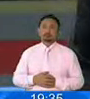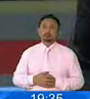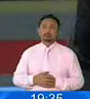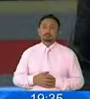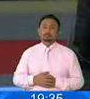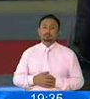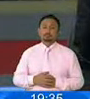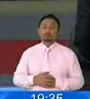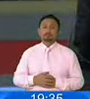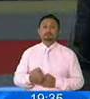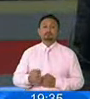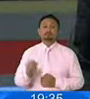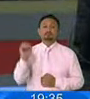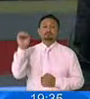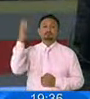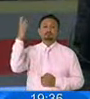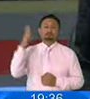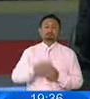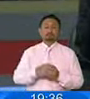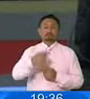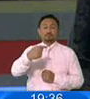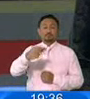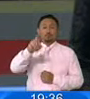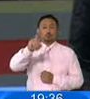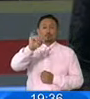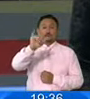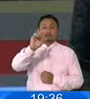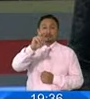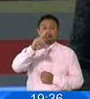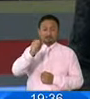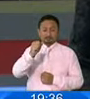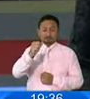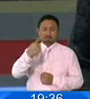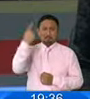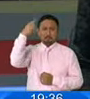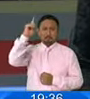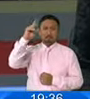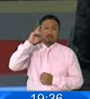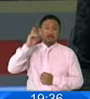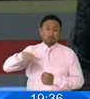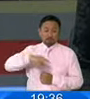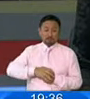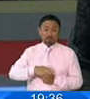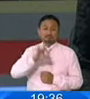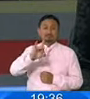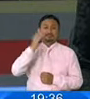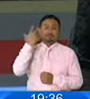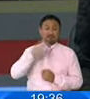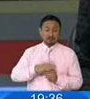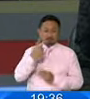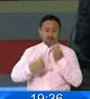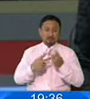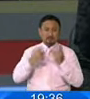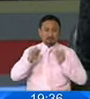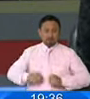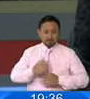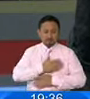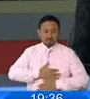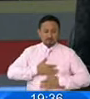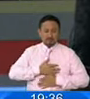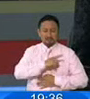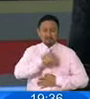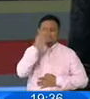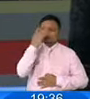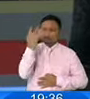El florecimiento de los guayacanes ya reúne a miles de turistas durante 8 días propios y visitantes podrán disfrutar de este